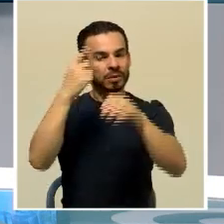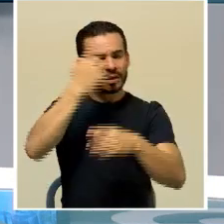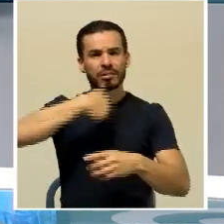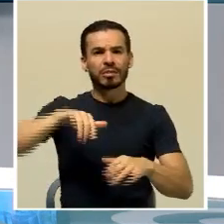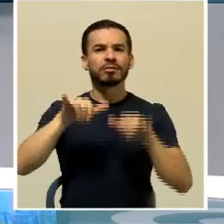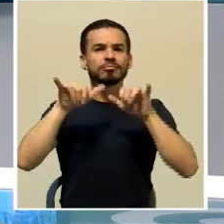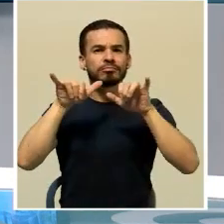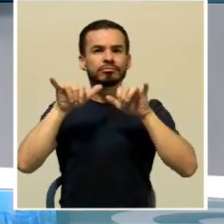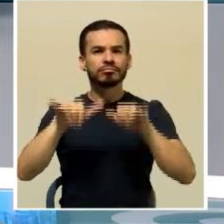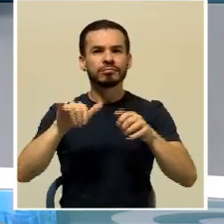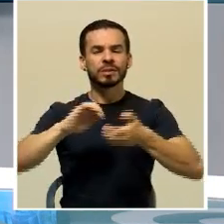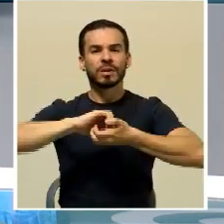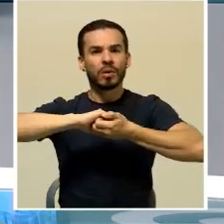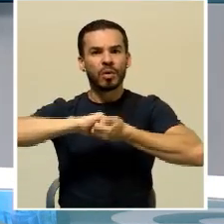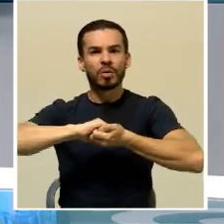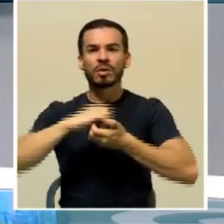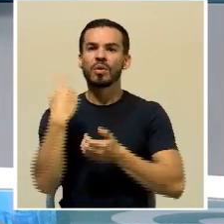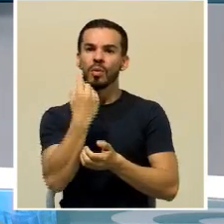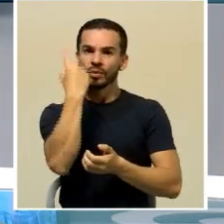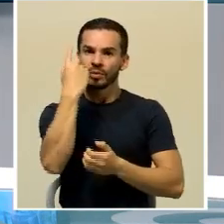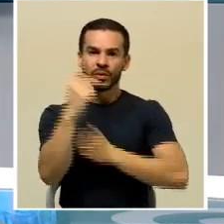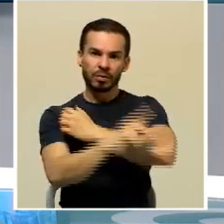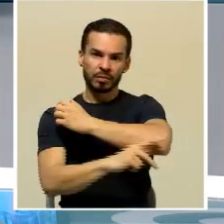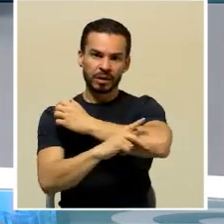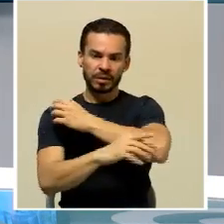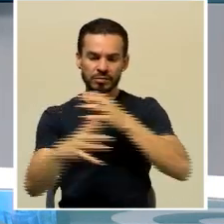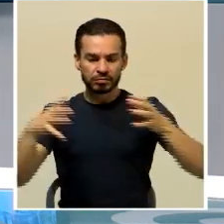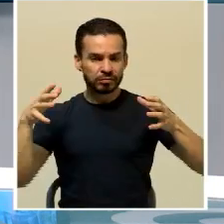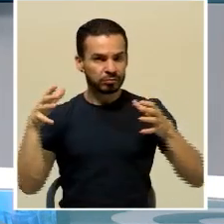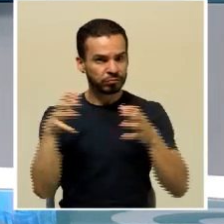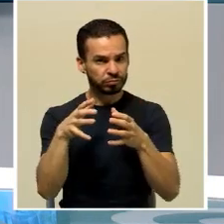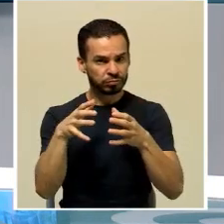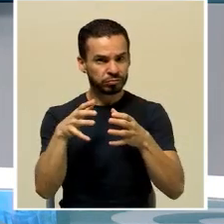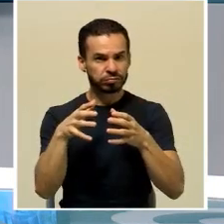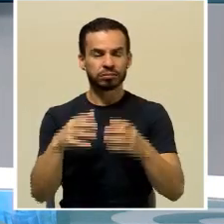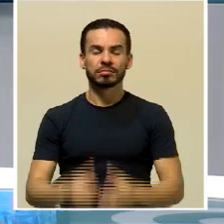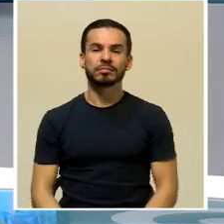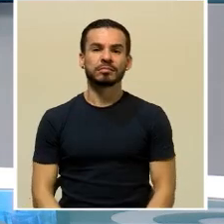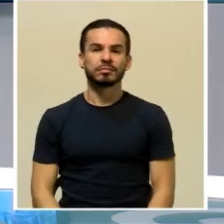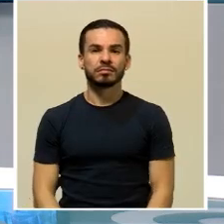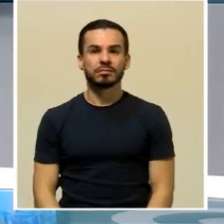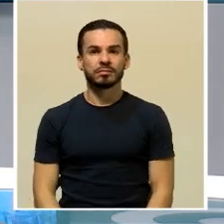mantenernos unidos como un solo país, como un solo grupo humano.